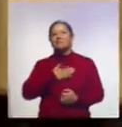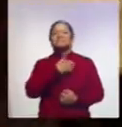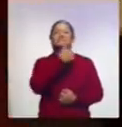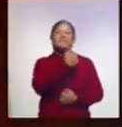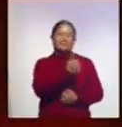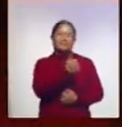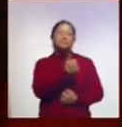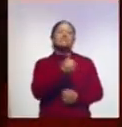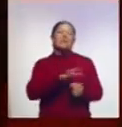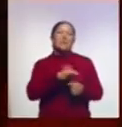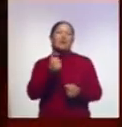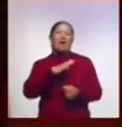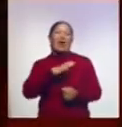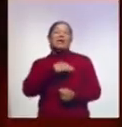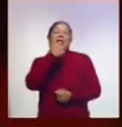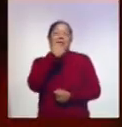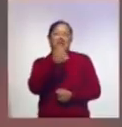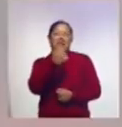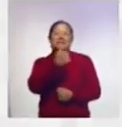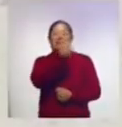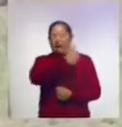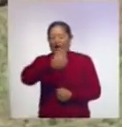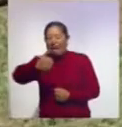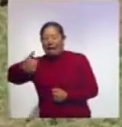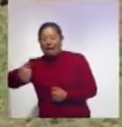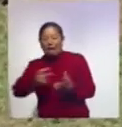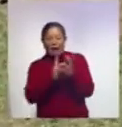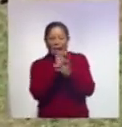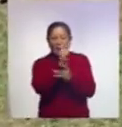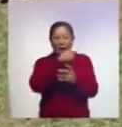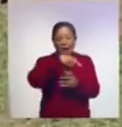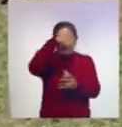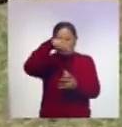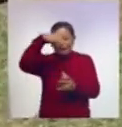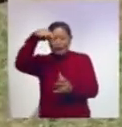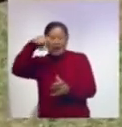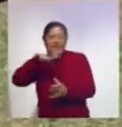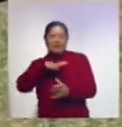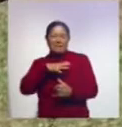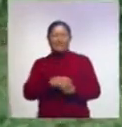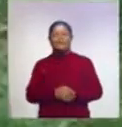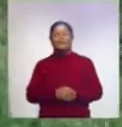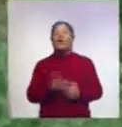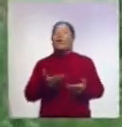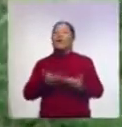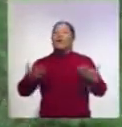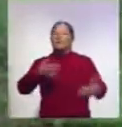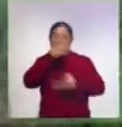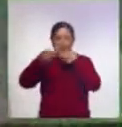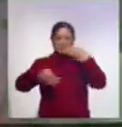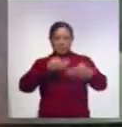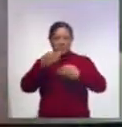las 6 hileras de grano que trae cada espiga. Ahora Noticias, Belén Rodríguez.